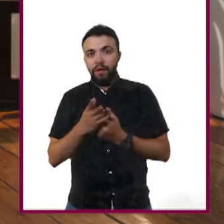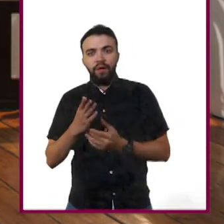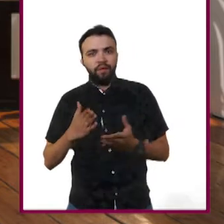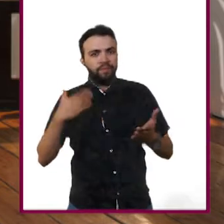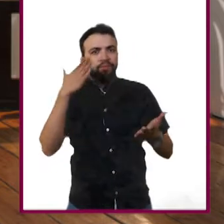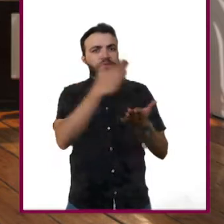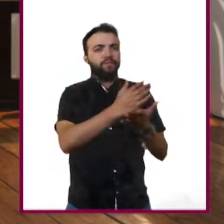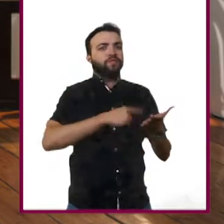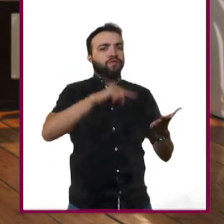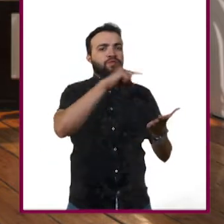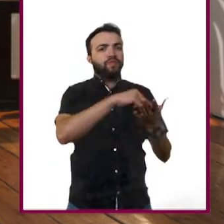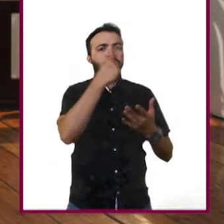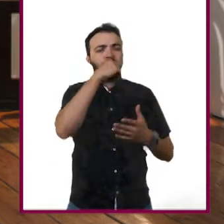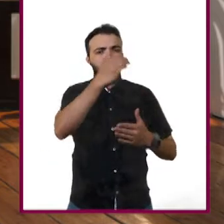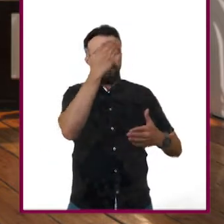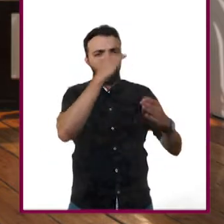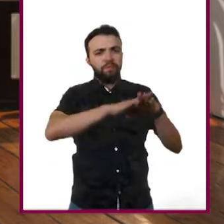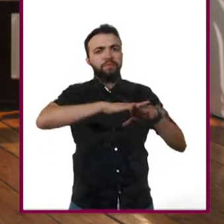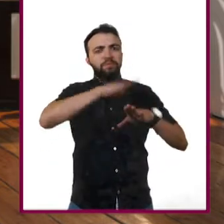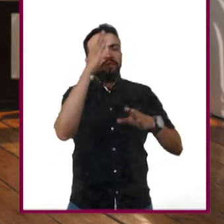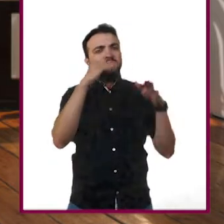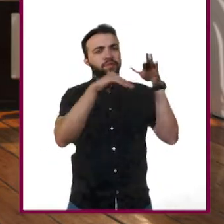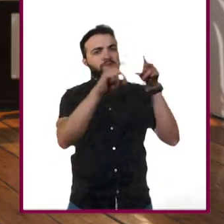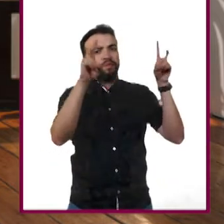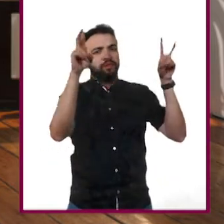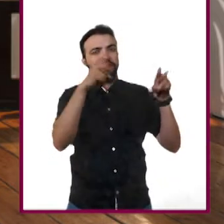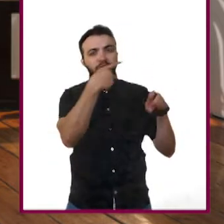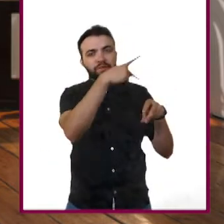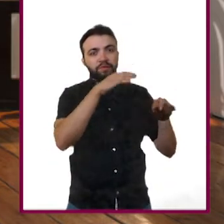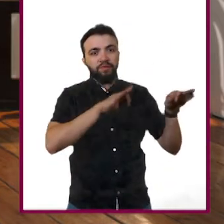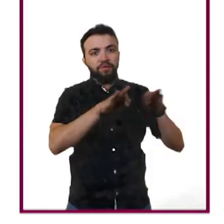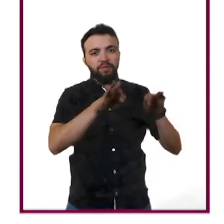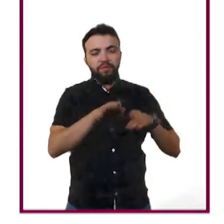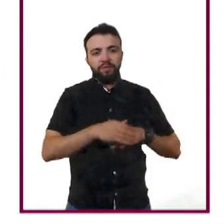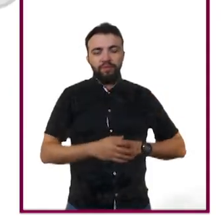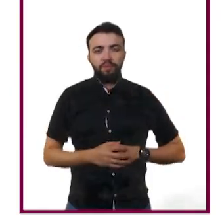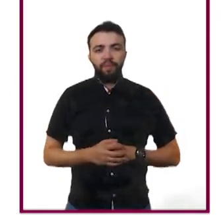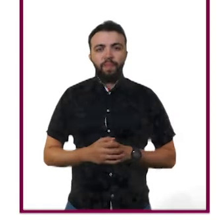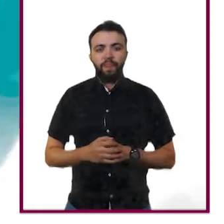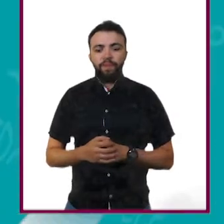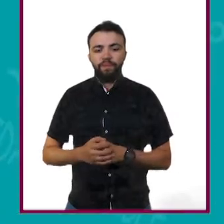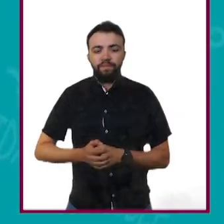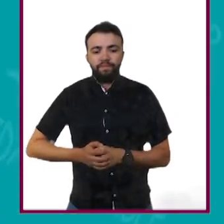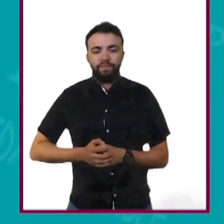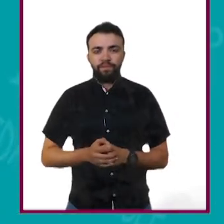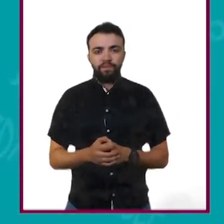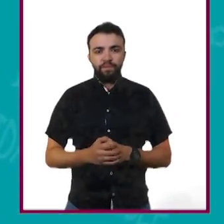para conocer más acerca de su trabajo. Esto es De la mano de los artistas.